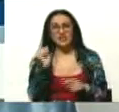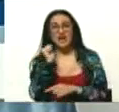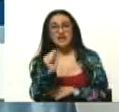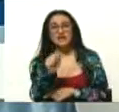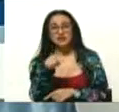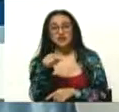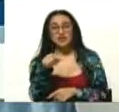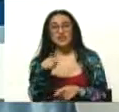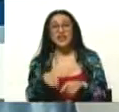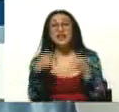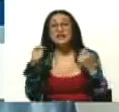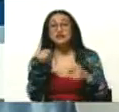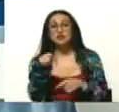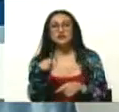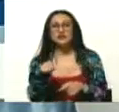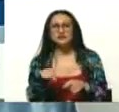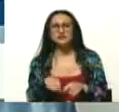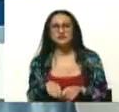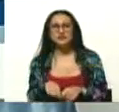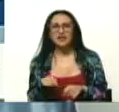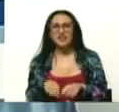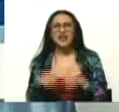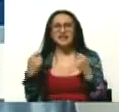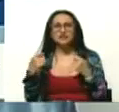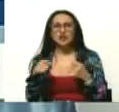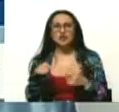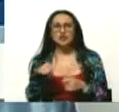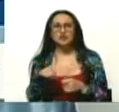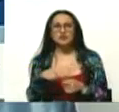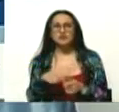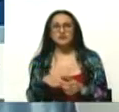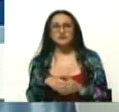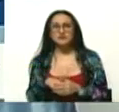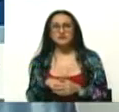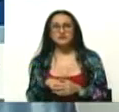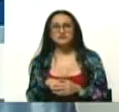qué? Para que haya la máxima pena.